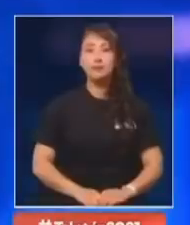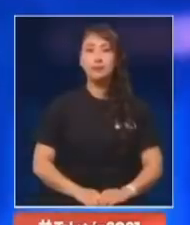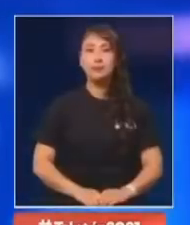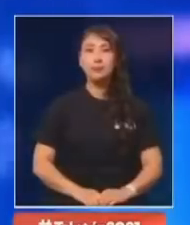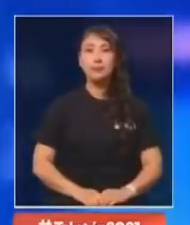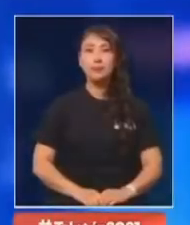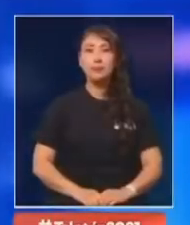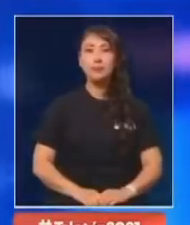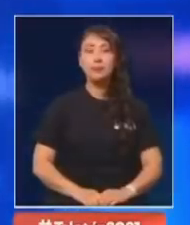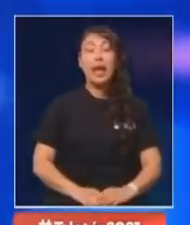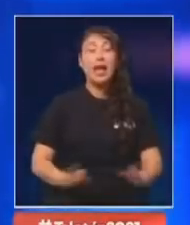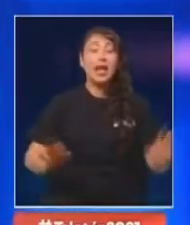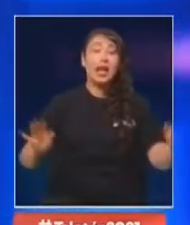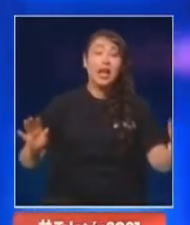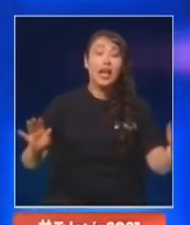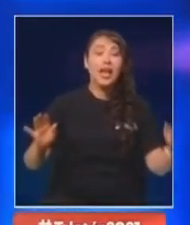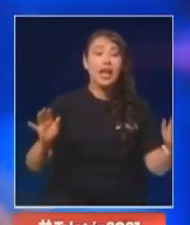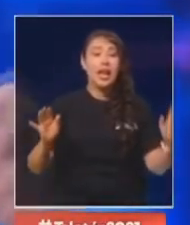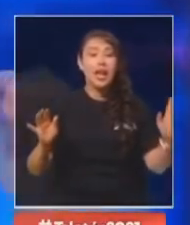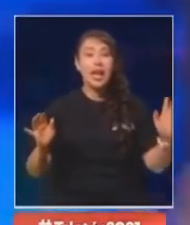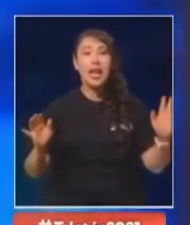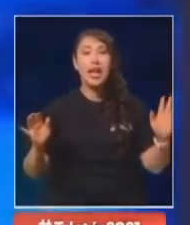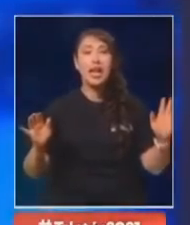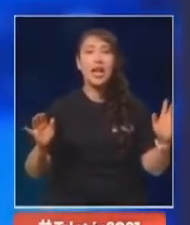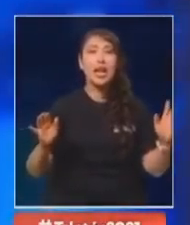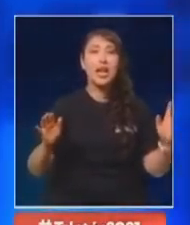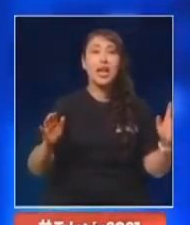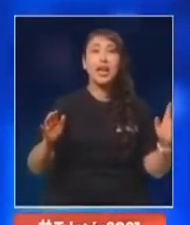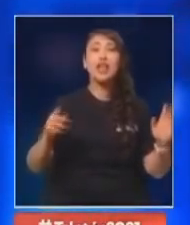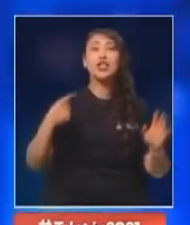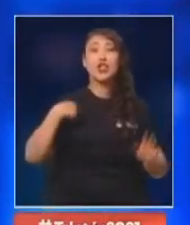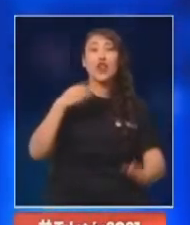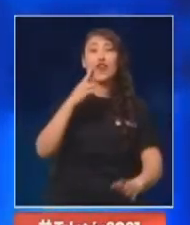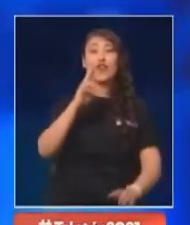Chupai. Bueno, soy Brenetón.